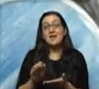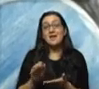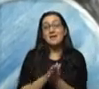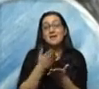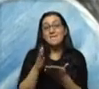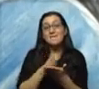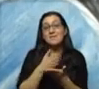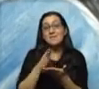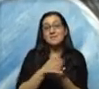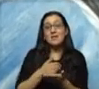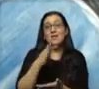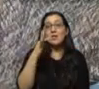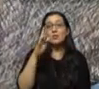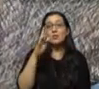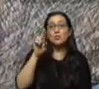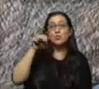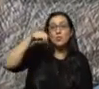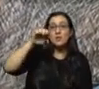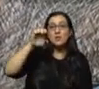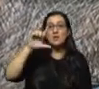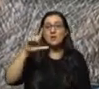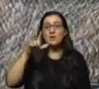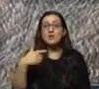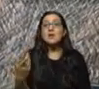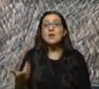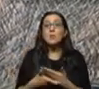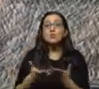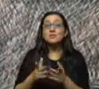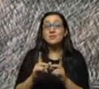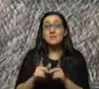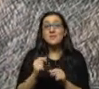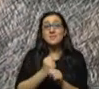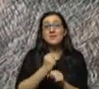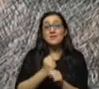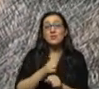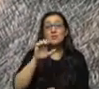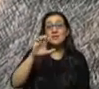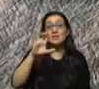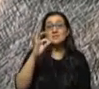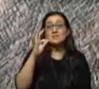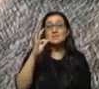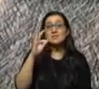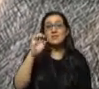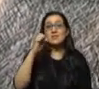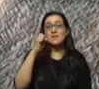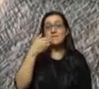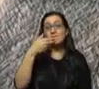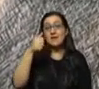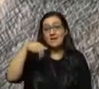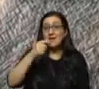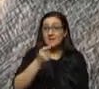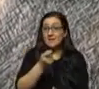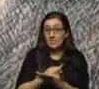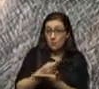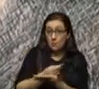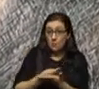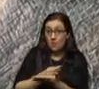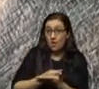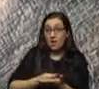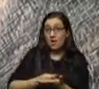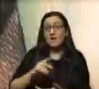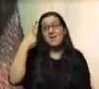y le gustó la idea le acerqué el trabajo a Esteban y bueno Y así van las cosas no este y después la idea del libro fue un paso